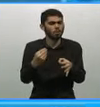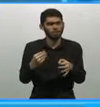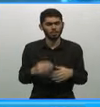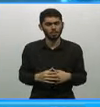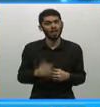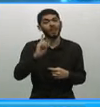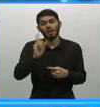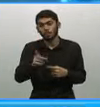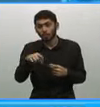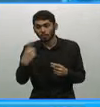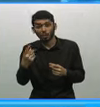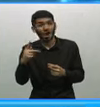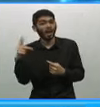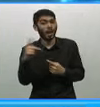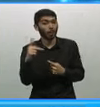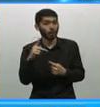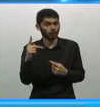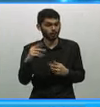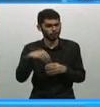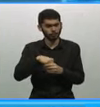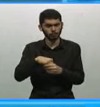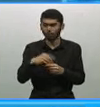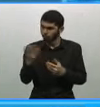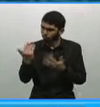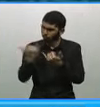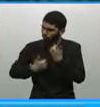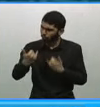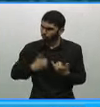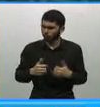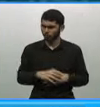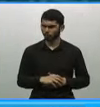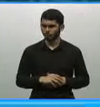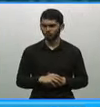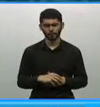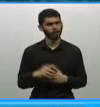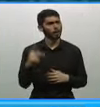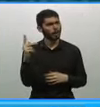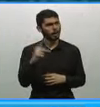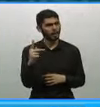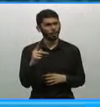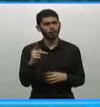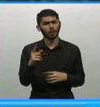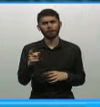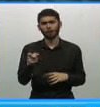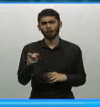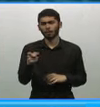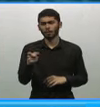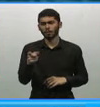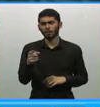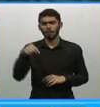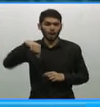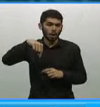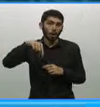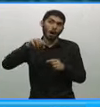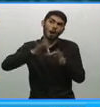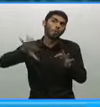el caso de Matías Kraneviter. Sí, sí te escucho. Te decía, el caso de Matías Kraneviter, más allá de que en este momento